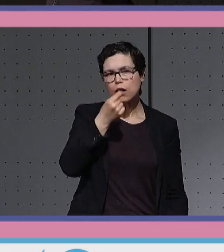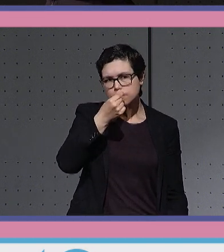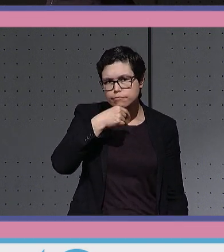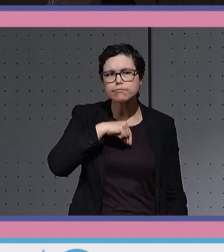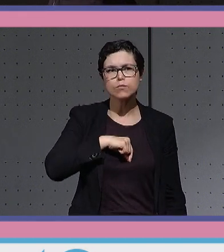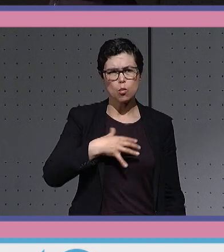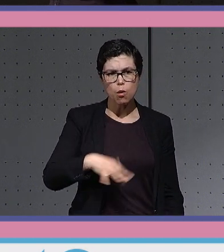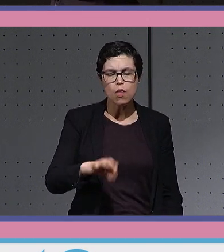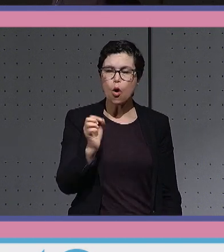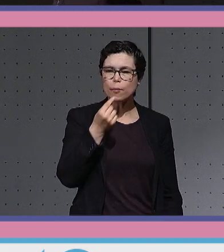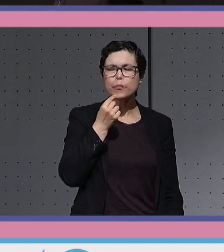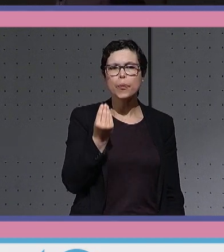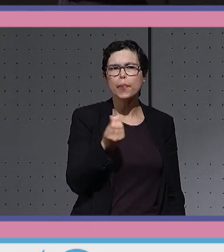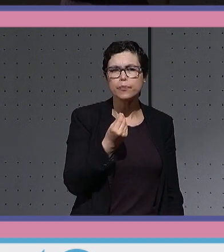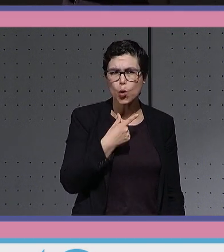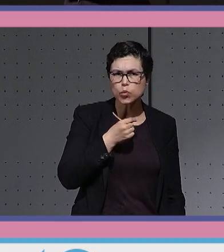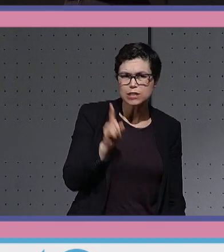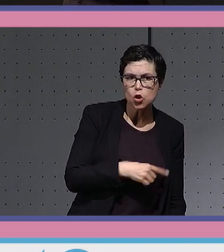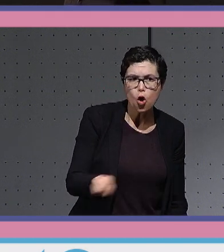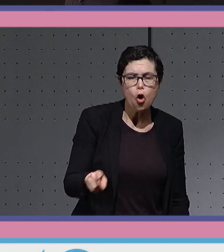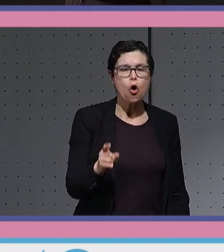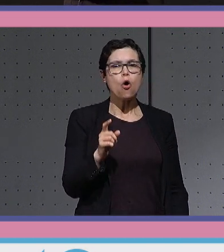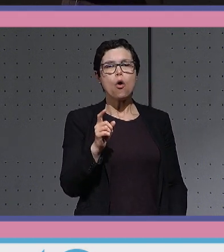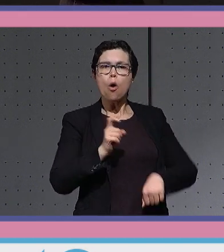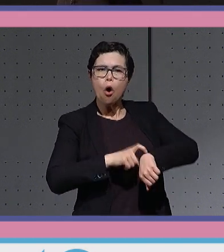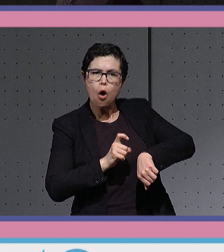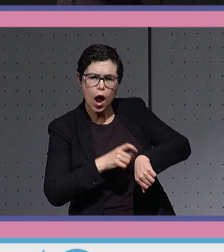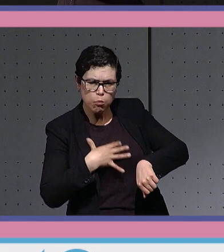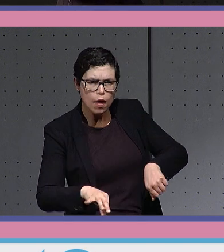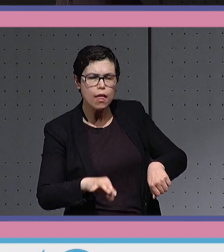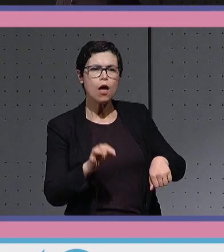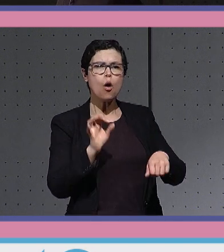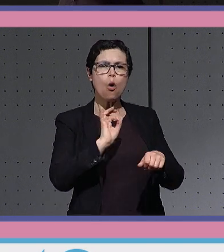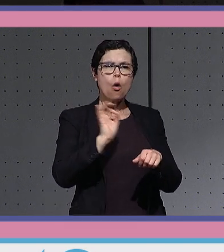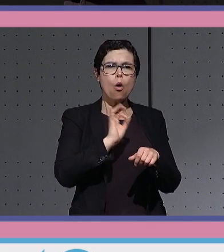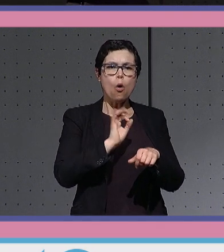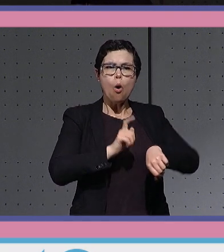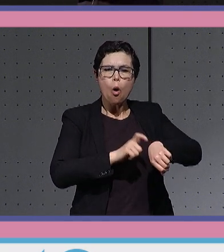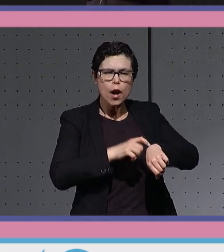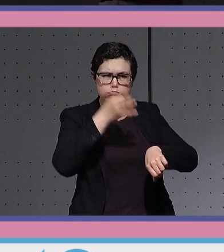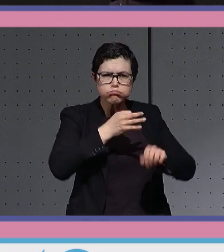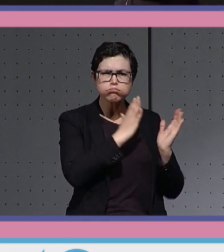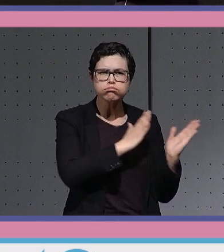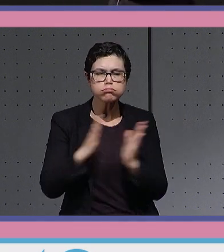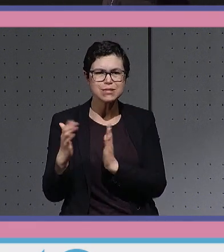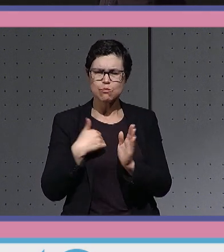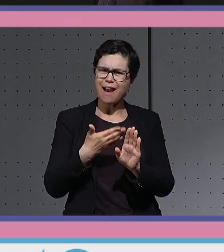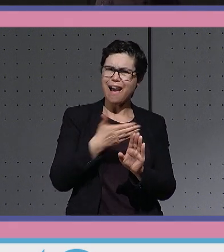tolerar este sabor? No. ¿Le gusta esto? ¿No le gusta? ¿A qué hora lo va a poder tomar? ¿A qué hora es posible darle la medicina? Eso es